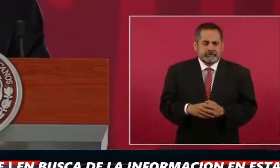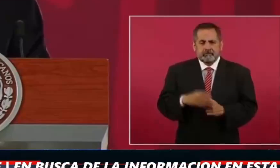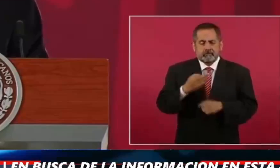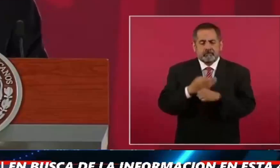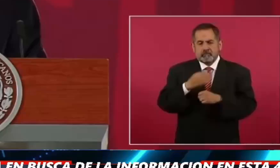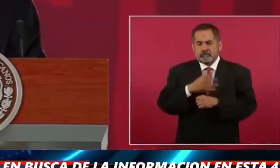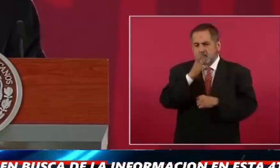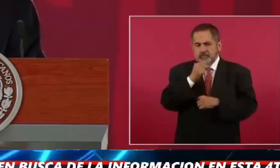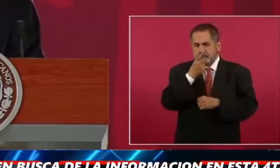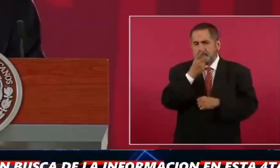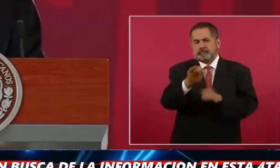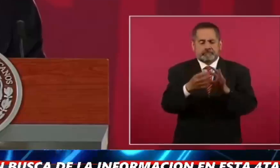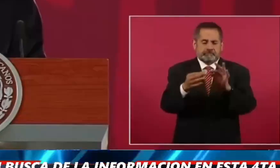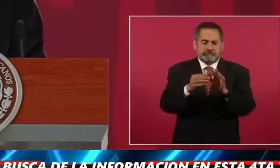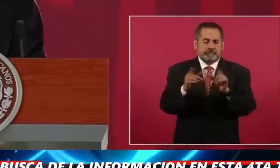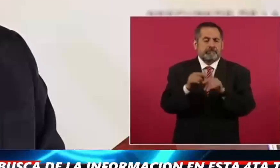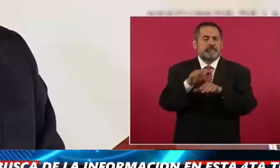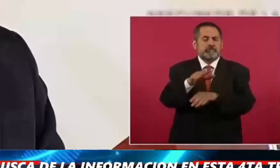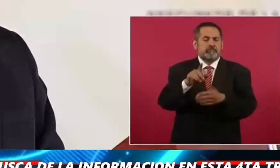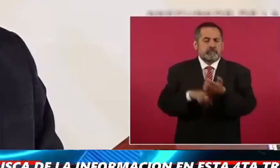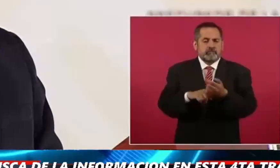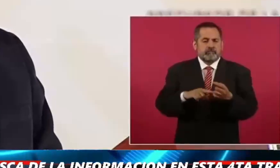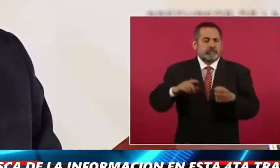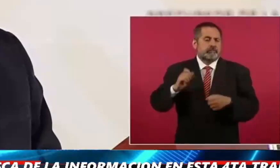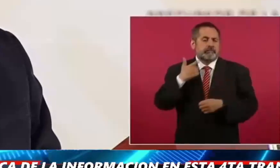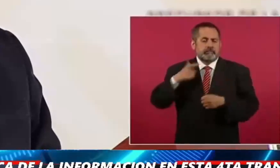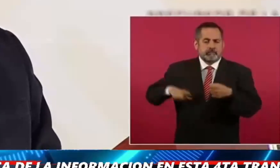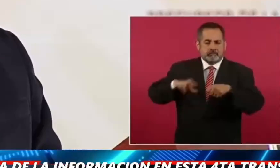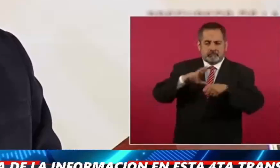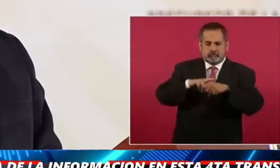comentar nada con relación a los gobernadores